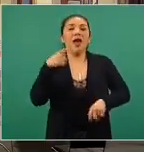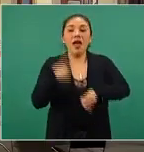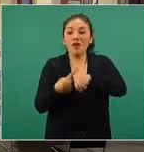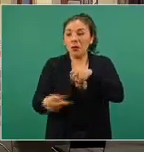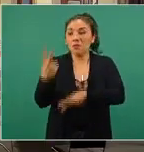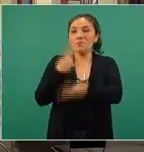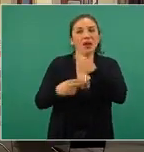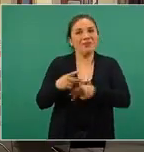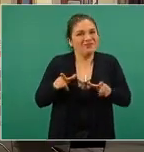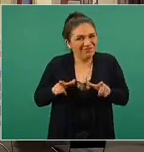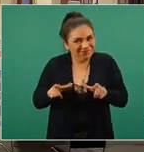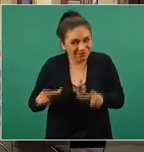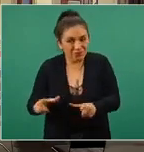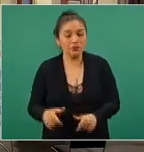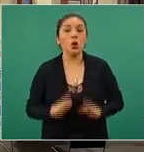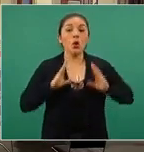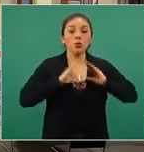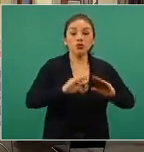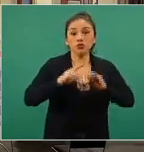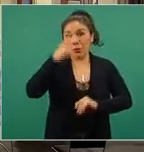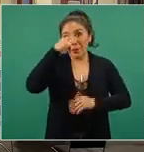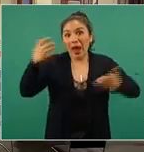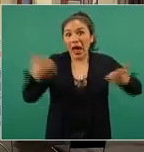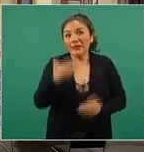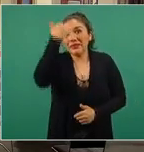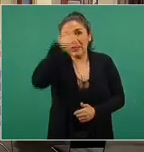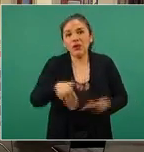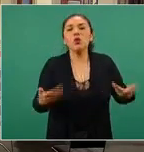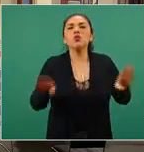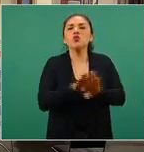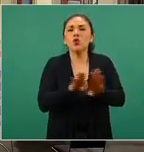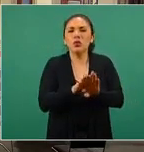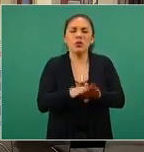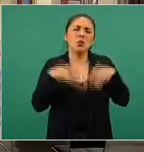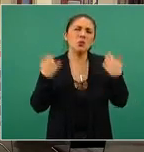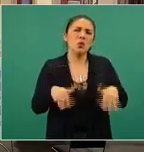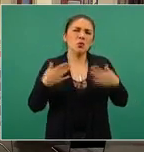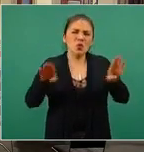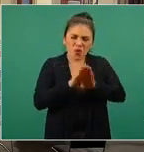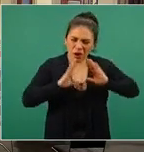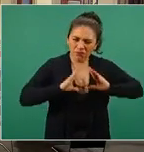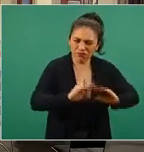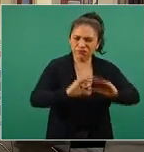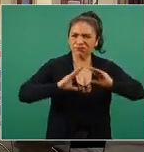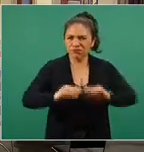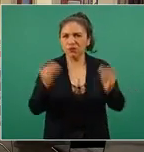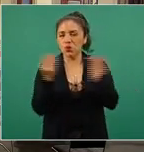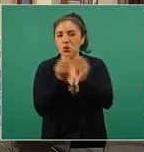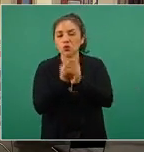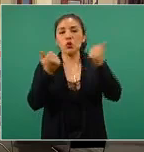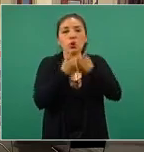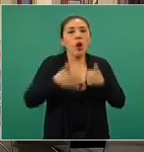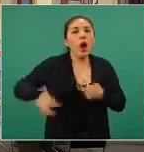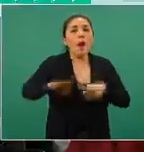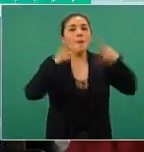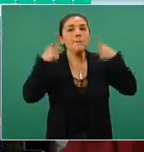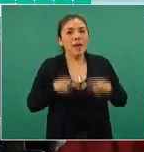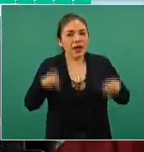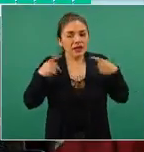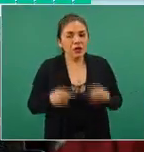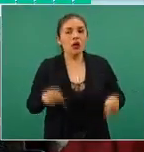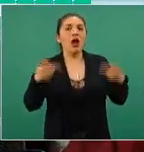enfermedad. La capacitación para la acción, todo un esquema de capacitación desde la población,